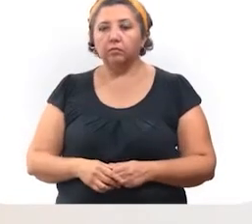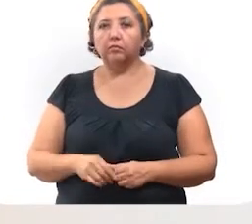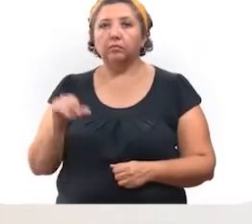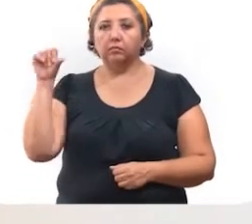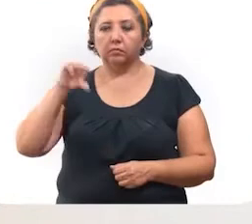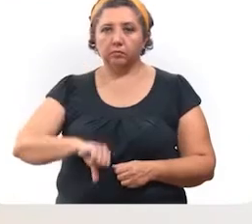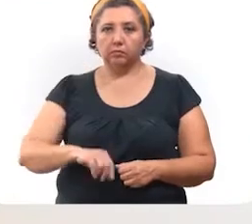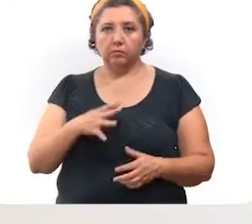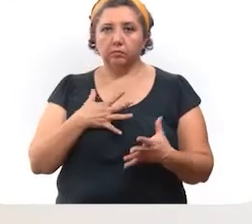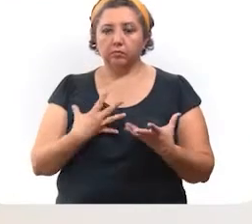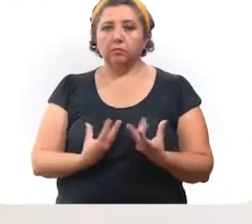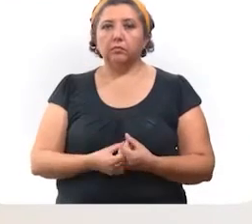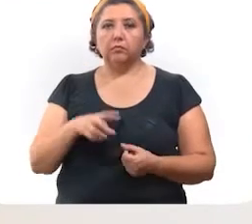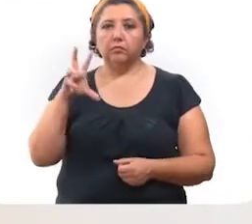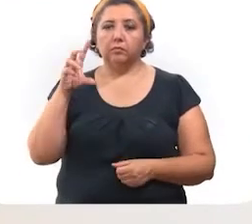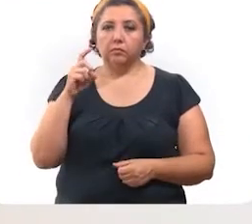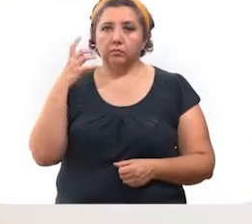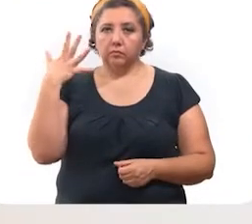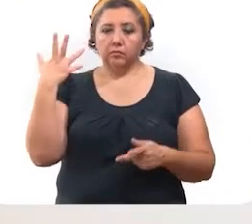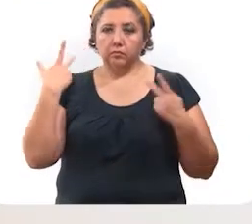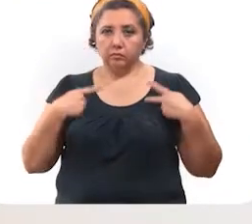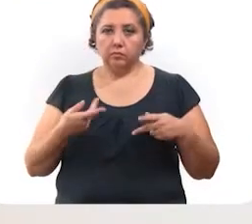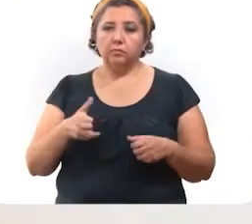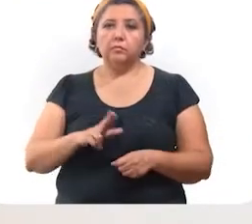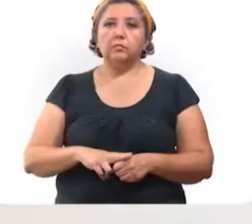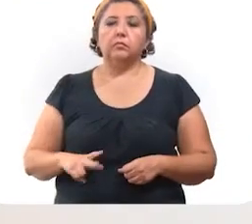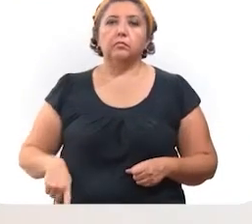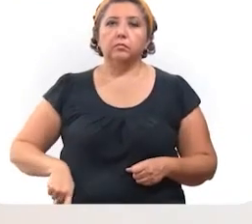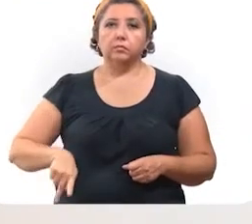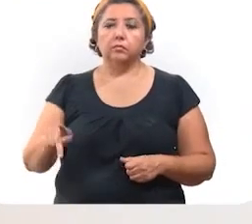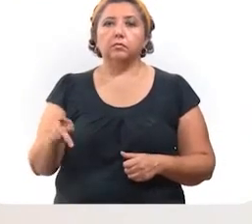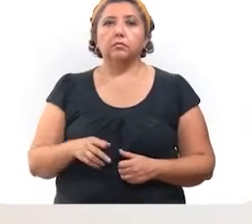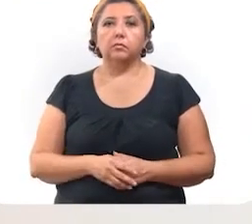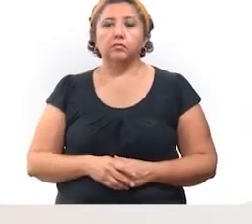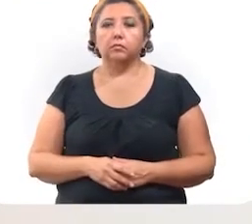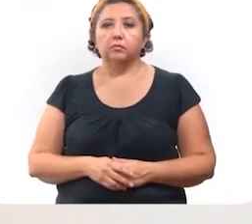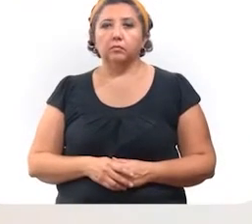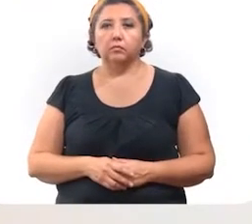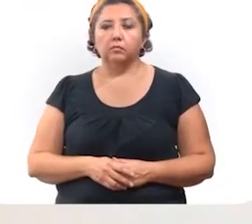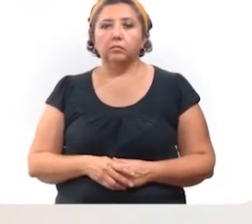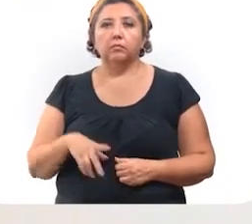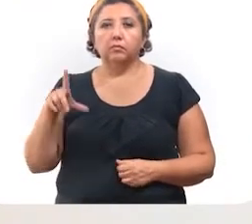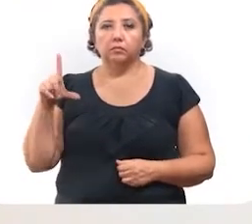diarios. El día de hoy tenemos 35 pacientes en hospitales públicos.